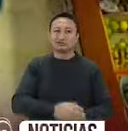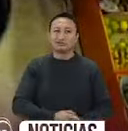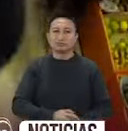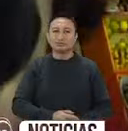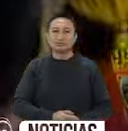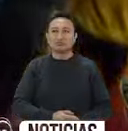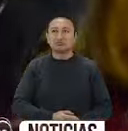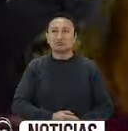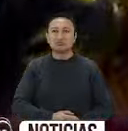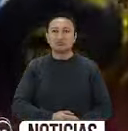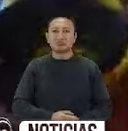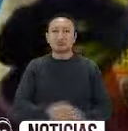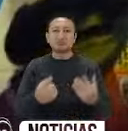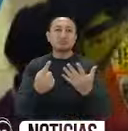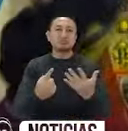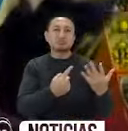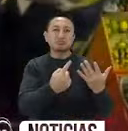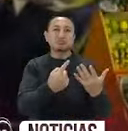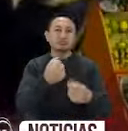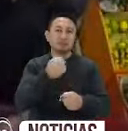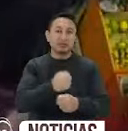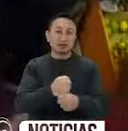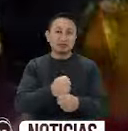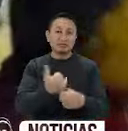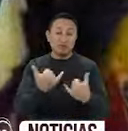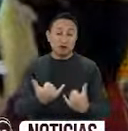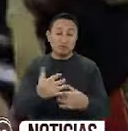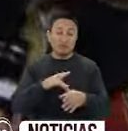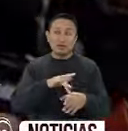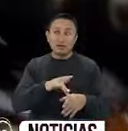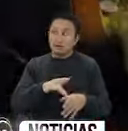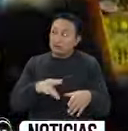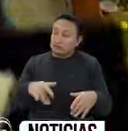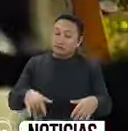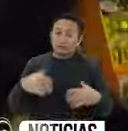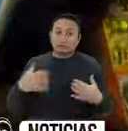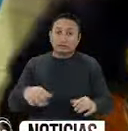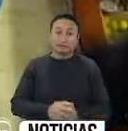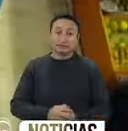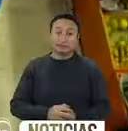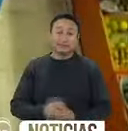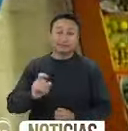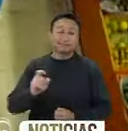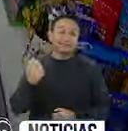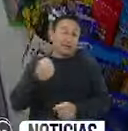han convertido en un riesgo que deben correr si es que quieren seguir trabajando.